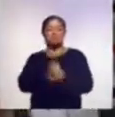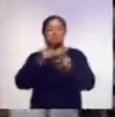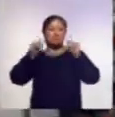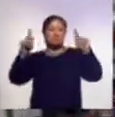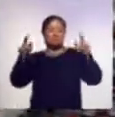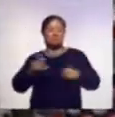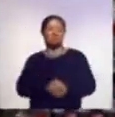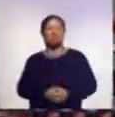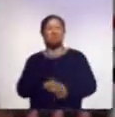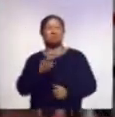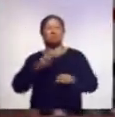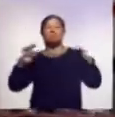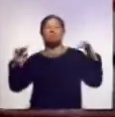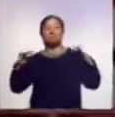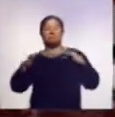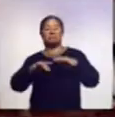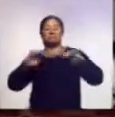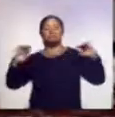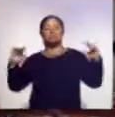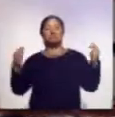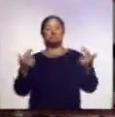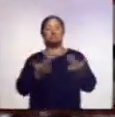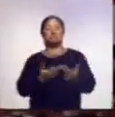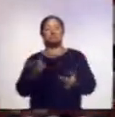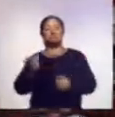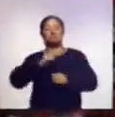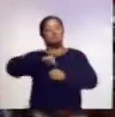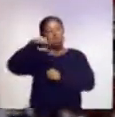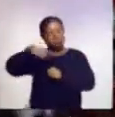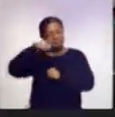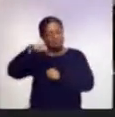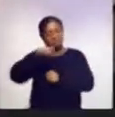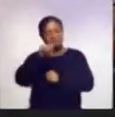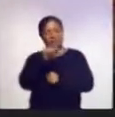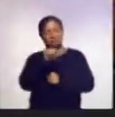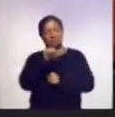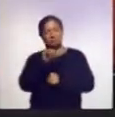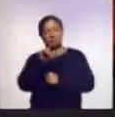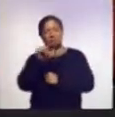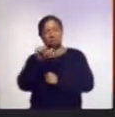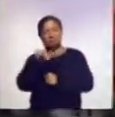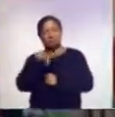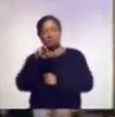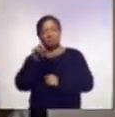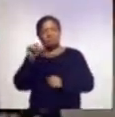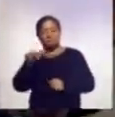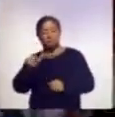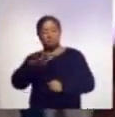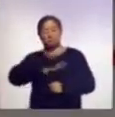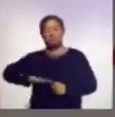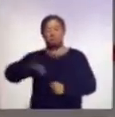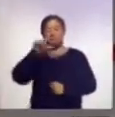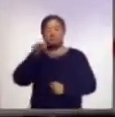que reunió a los mejores exponentes del boxeo tailandés de la región. Así lo señaló Manuel Conde Gutiérrez, presidente